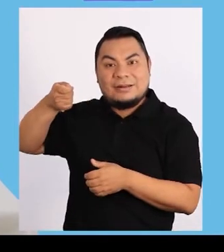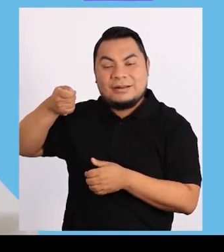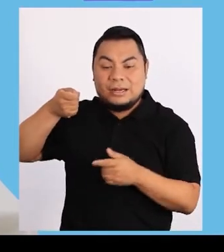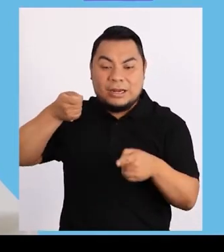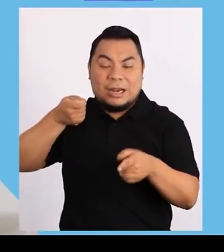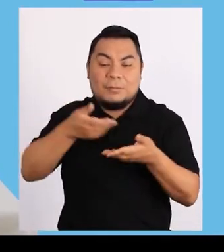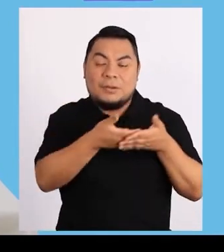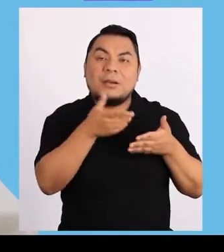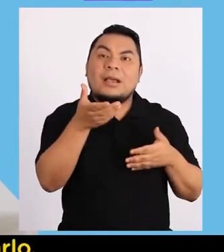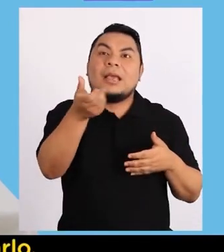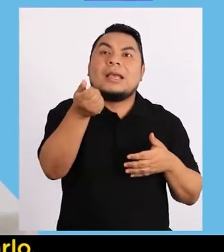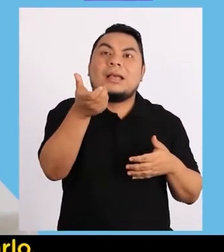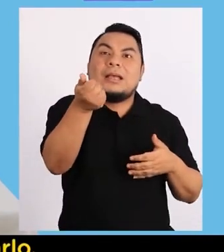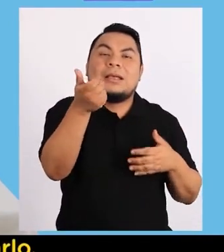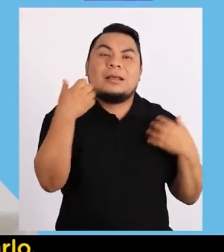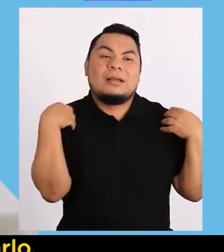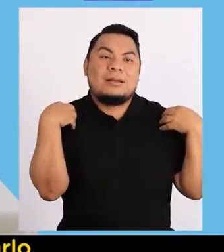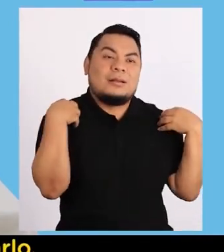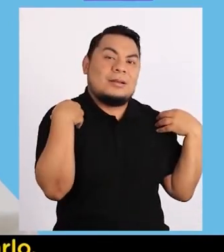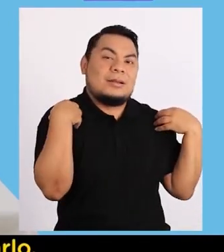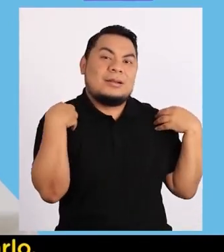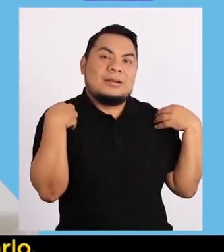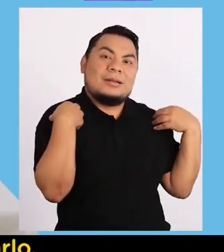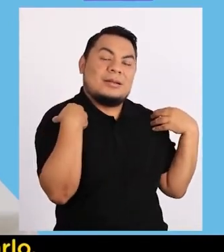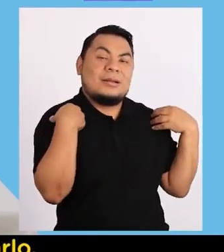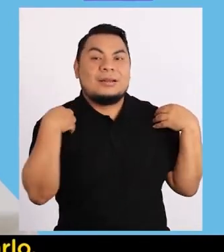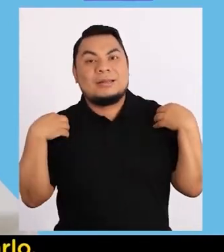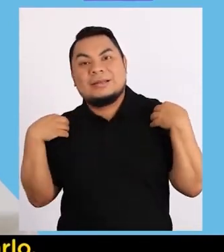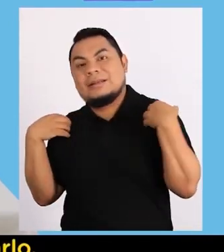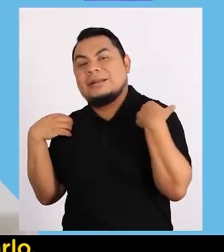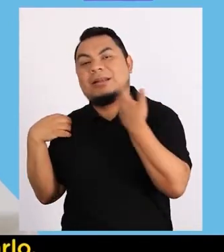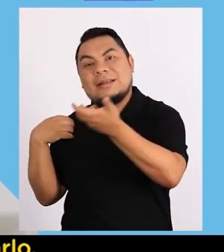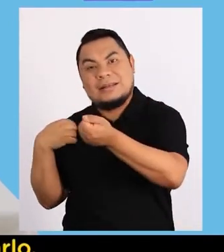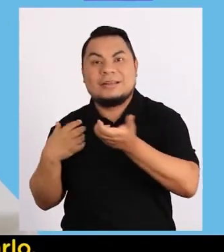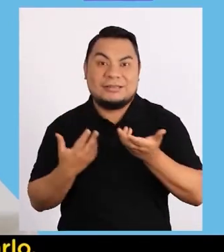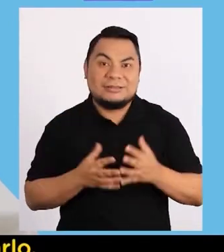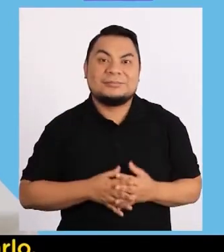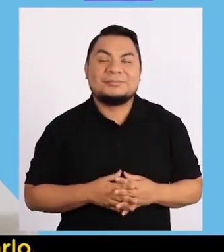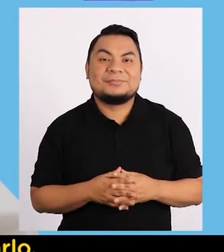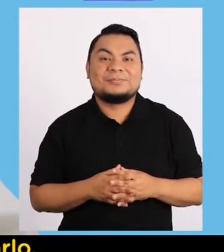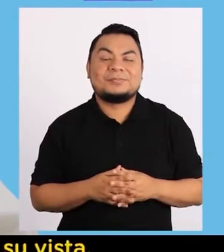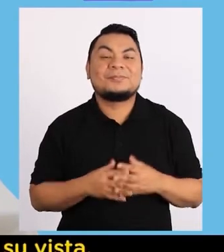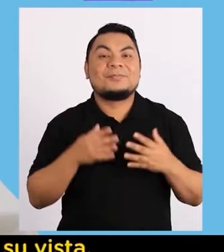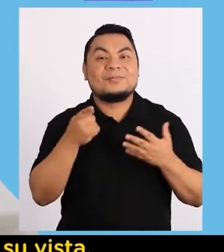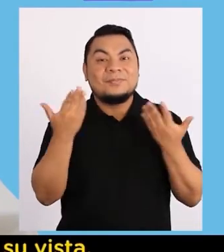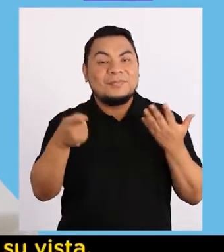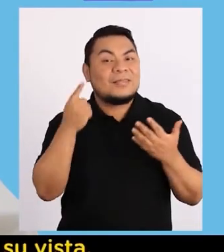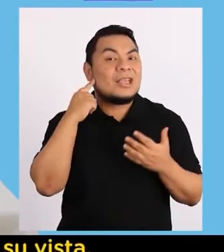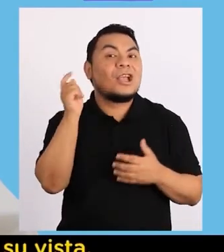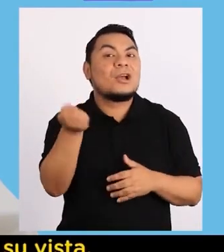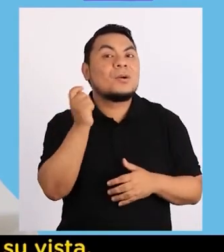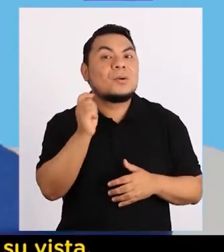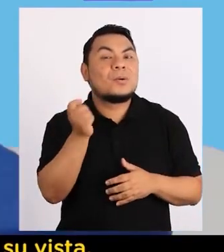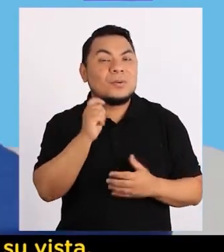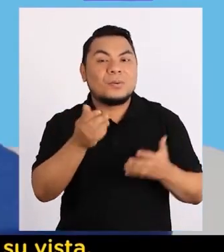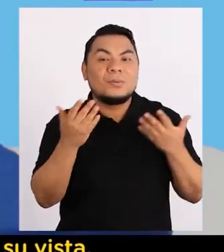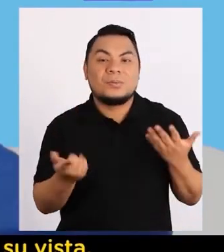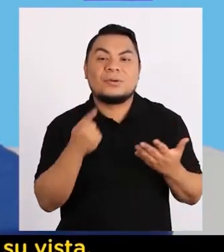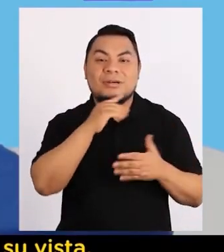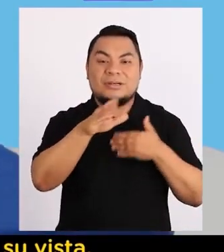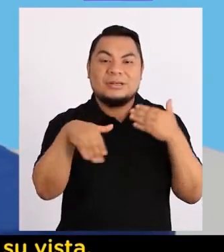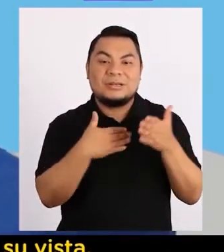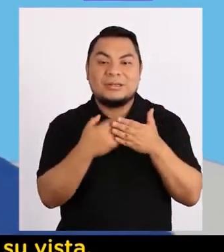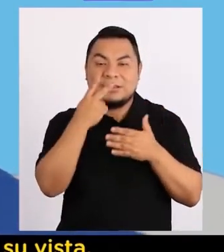la o el bebé gire cada vez más si quiere alcanzarlo. Como el sonajero se